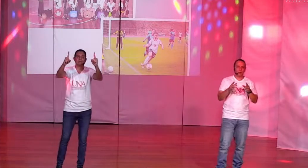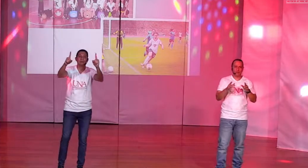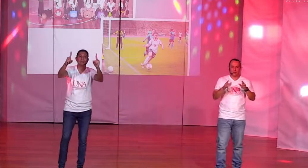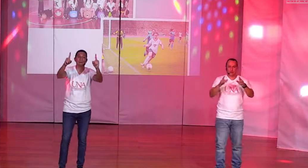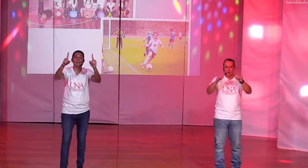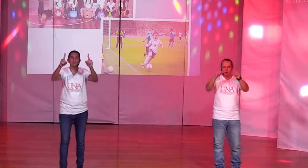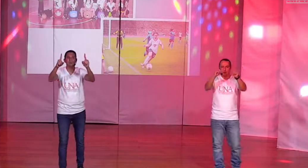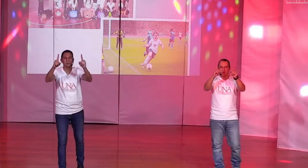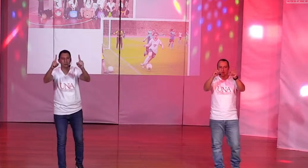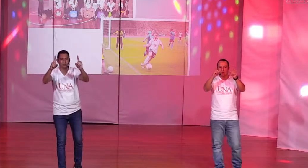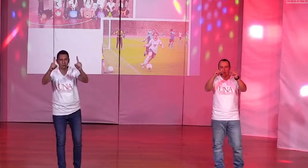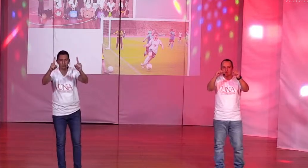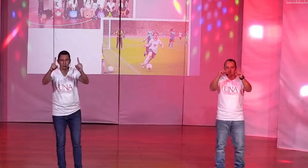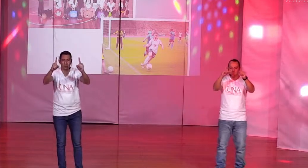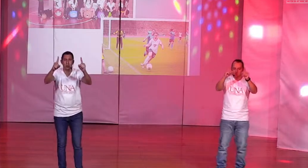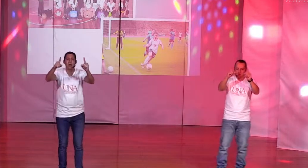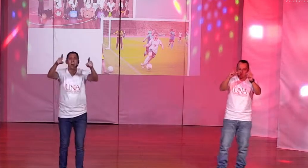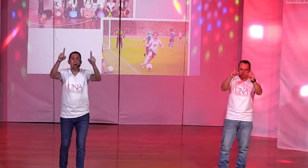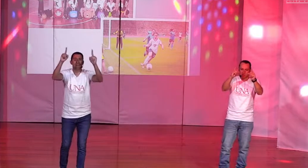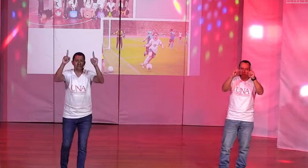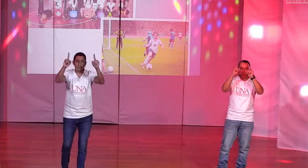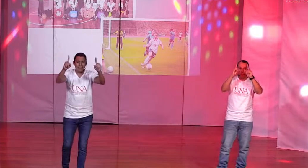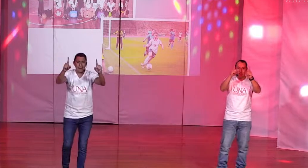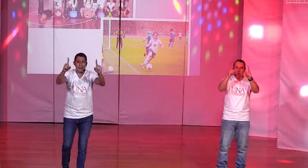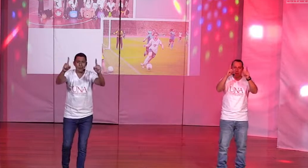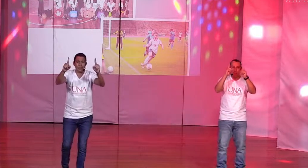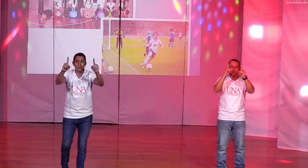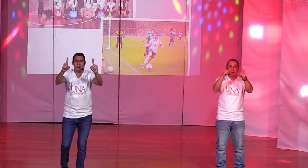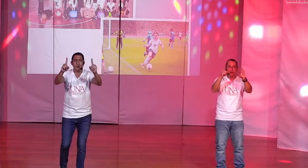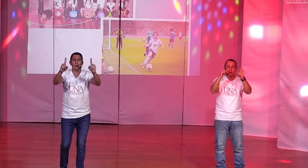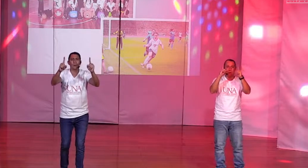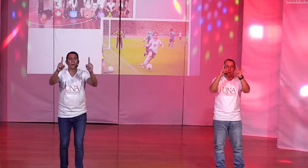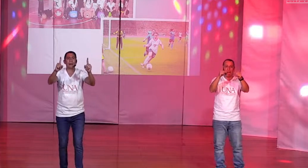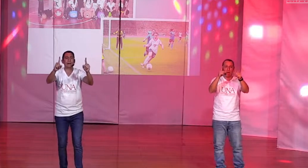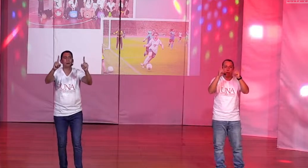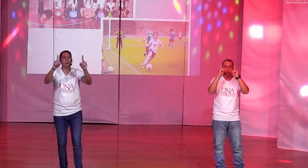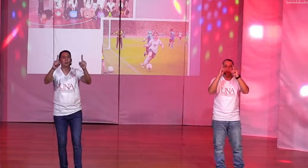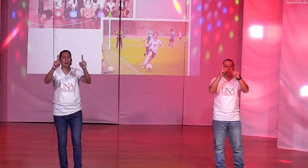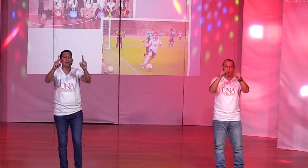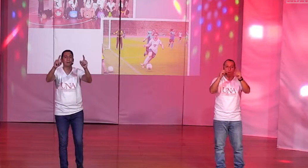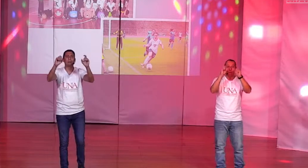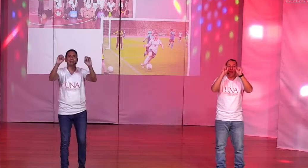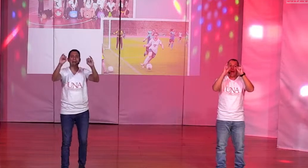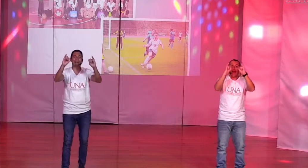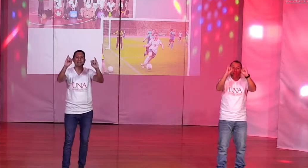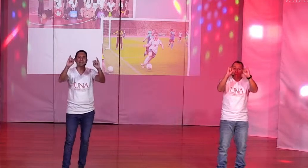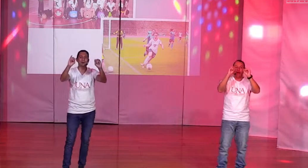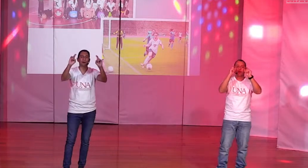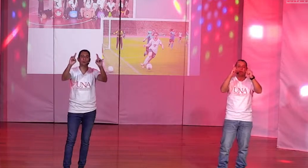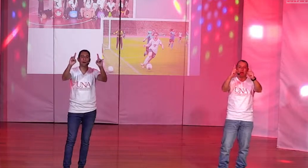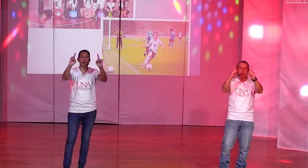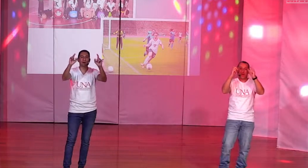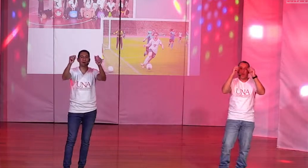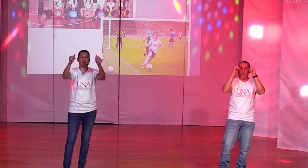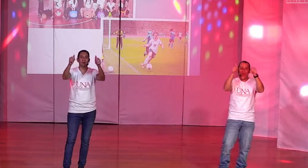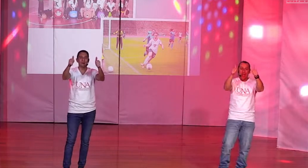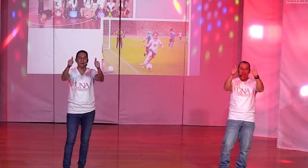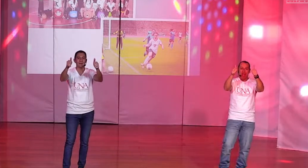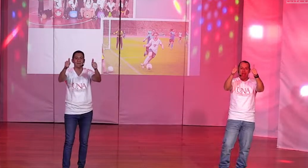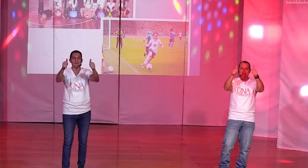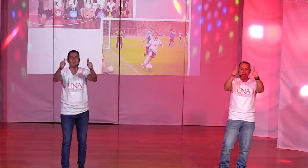vamos vez. Vamos a ver. Estamos bien despacio. ¿Cómo dice? Ojo. Palo, palo, palo, palo, palito,